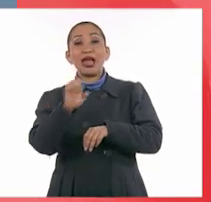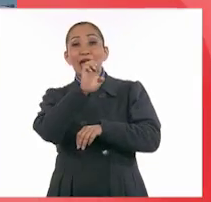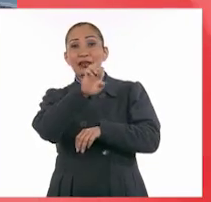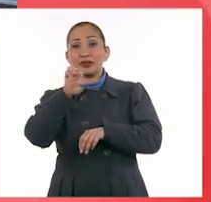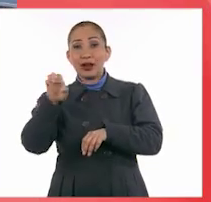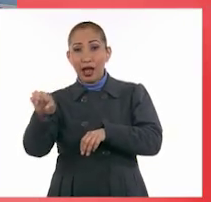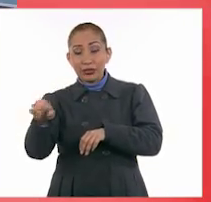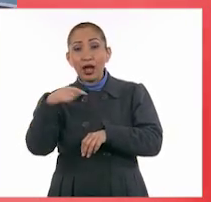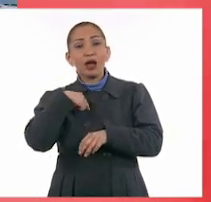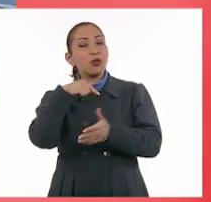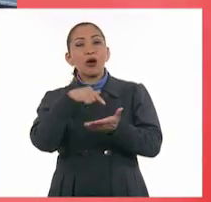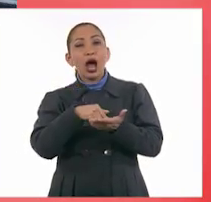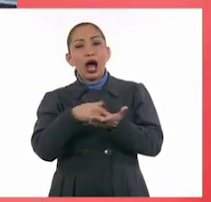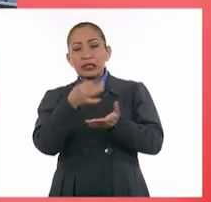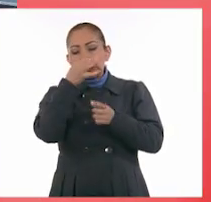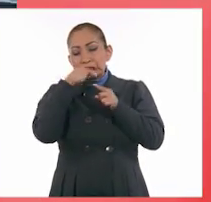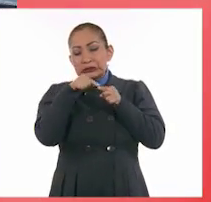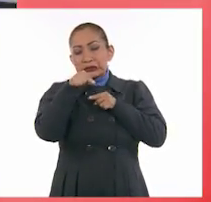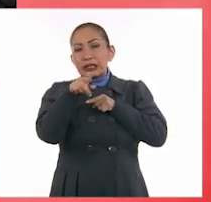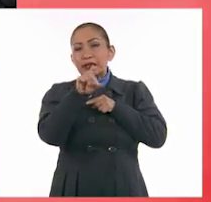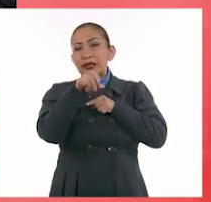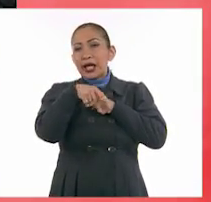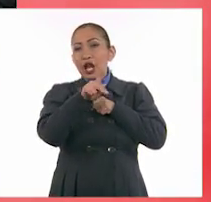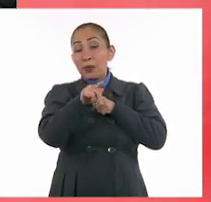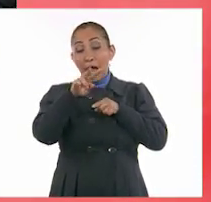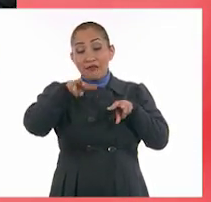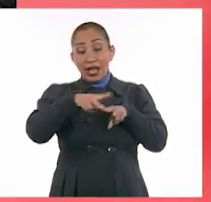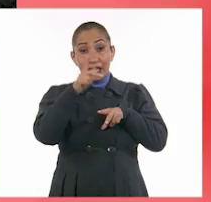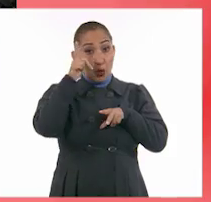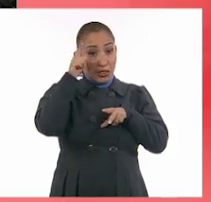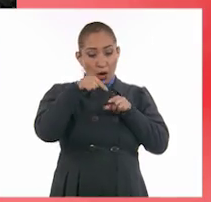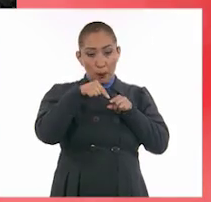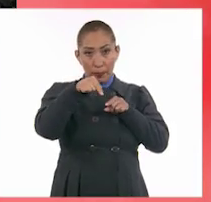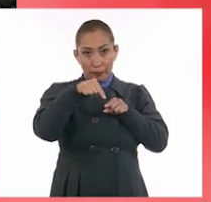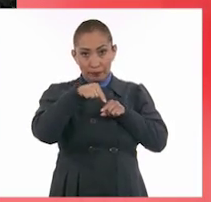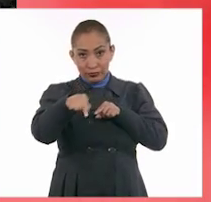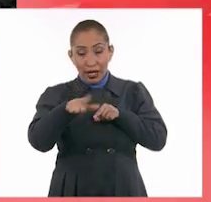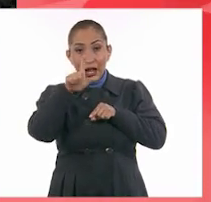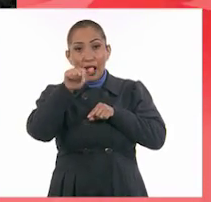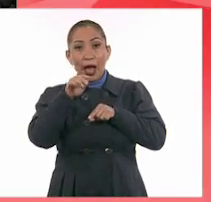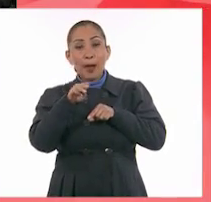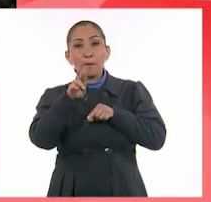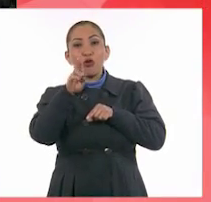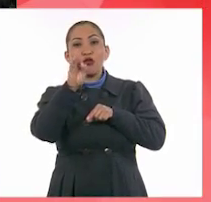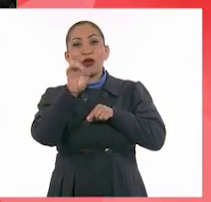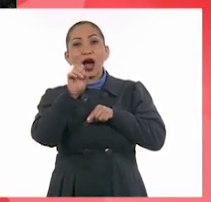Ensenada, ubicado a unos 30 kilómetros del Valle de Guadalupe, La Bufadora.